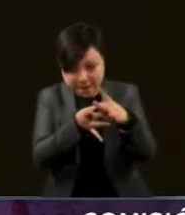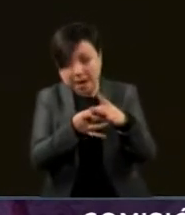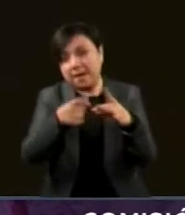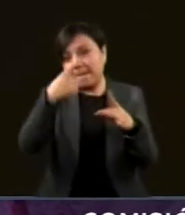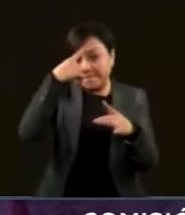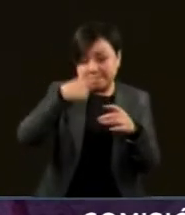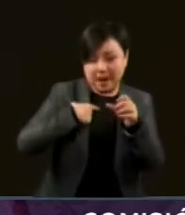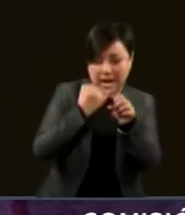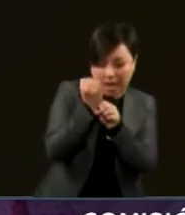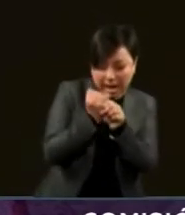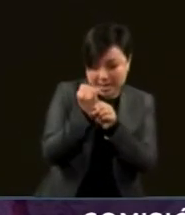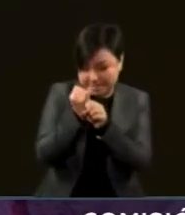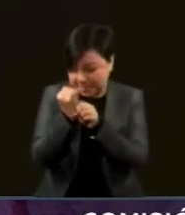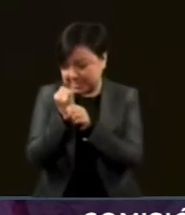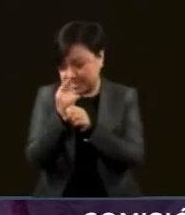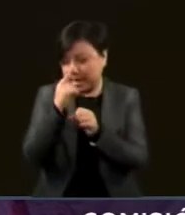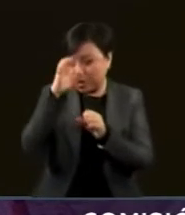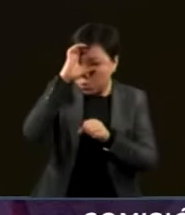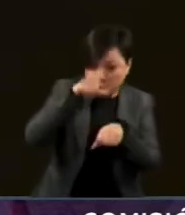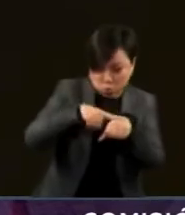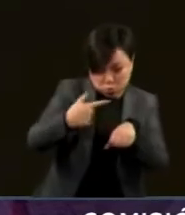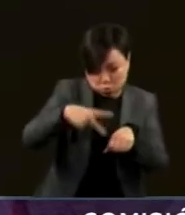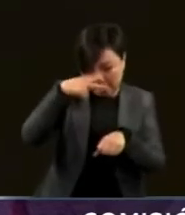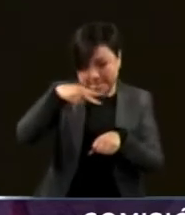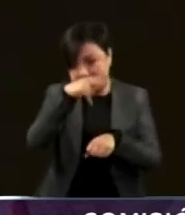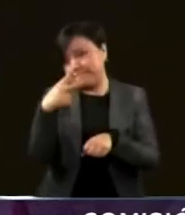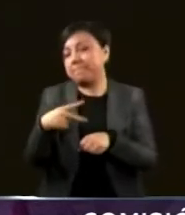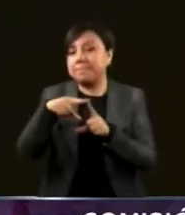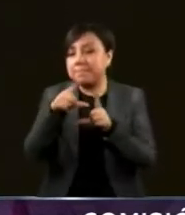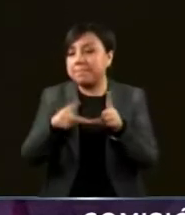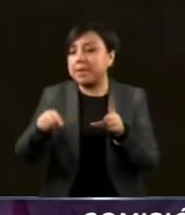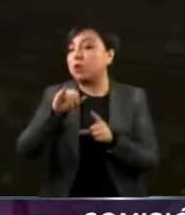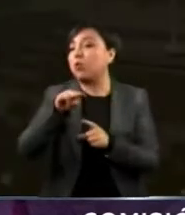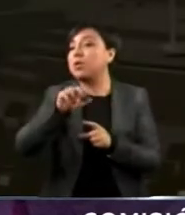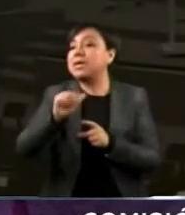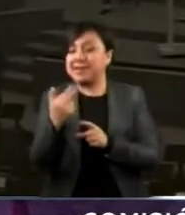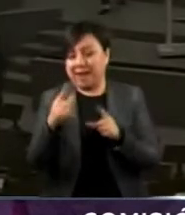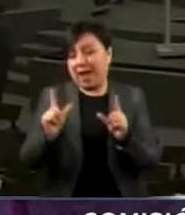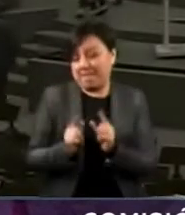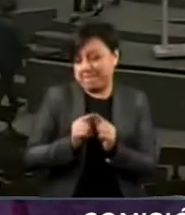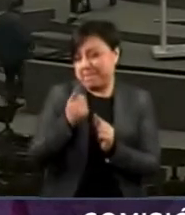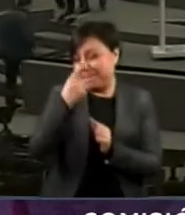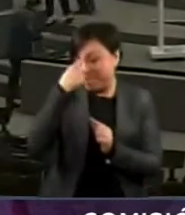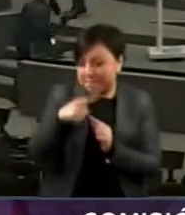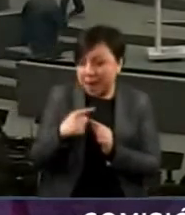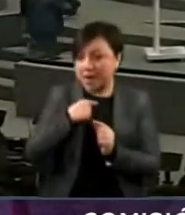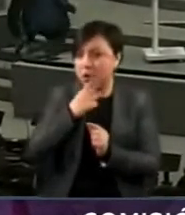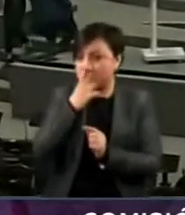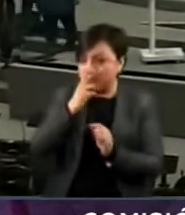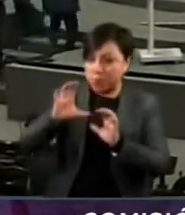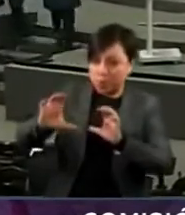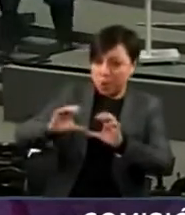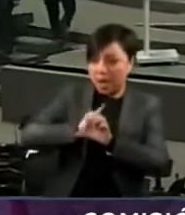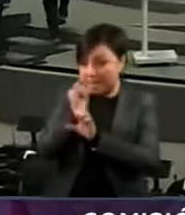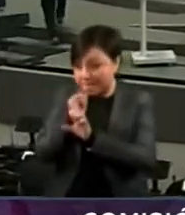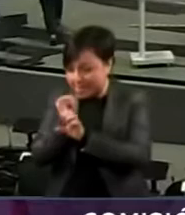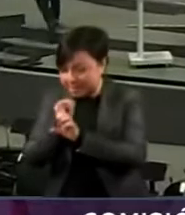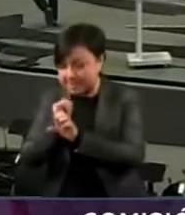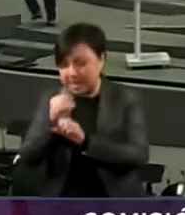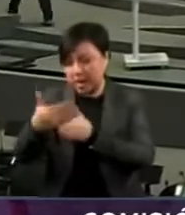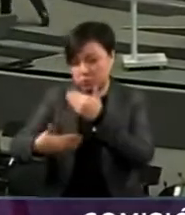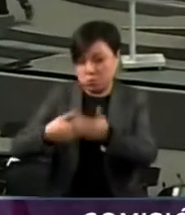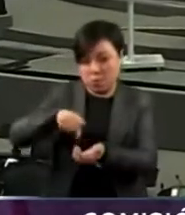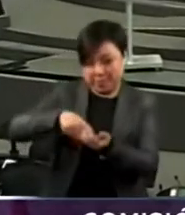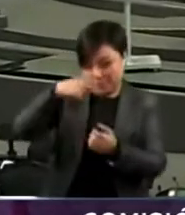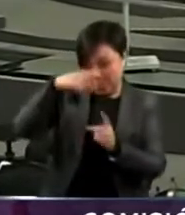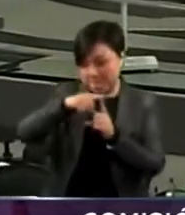de nuestra cultura, el INAH, que investiga, conserva y difunde el patrimonio arqueológico, antropológico, histórico